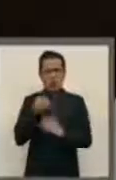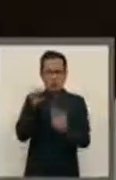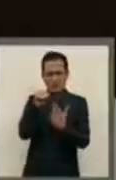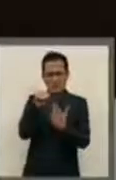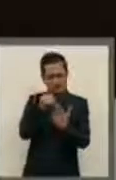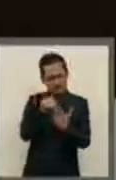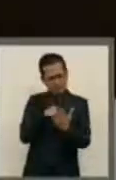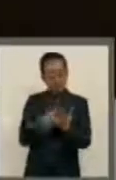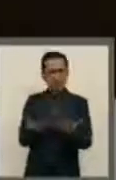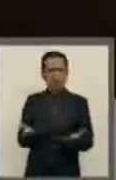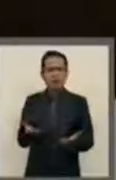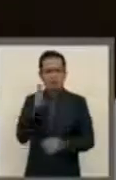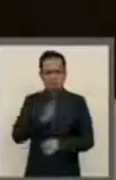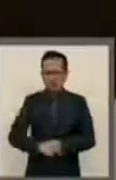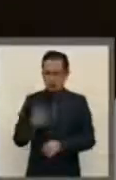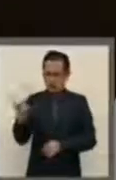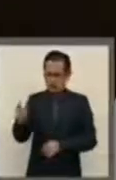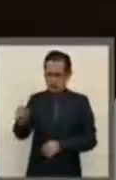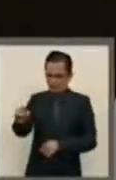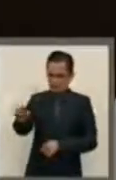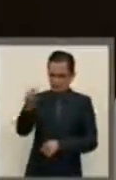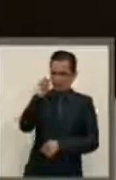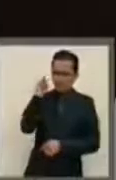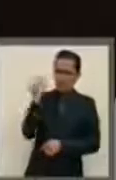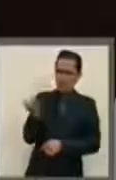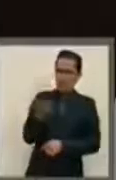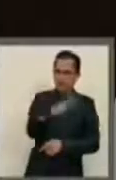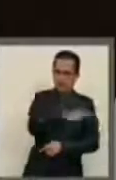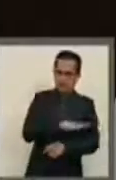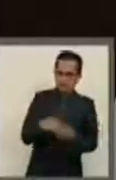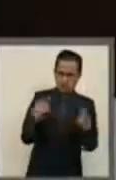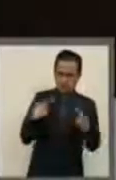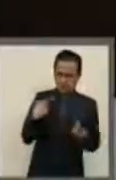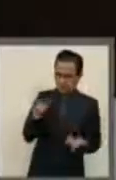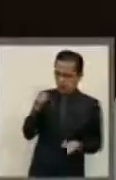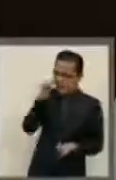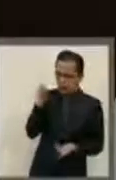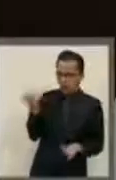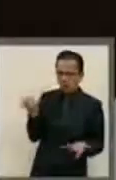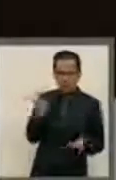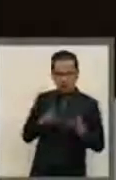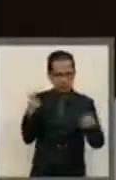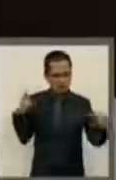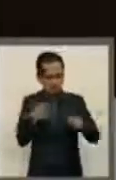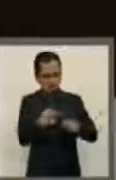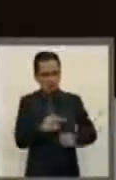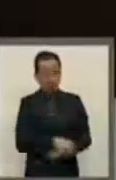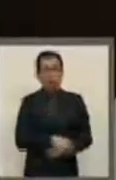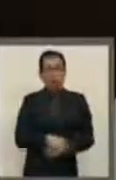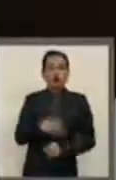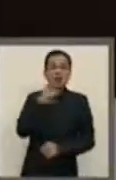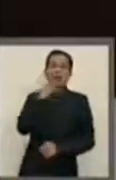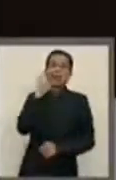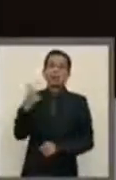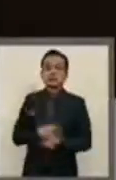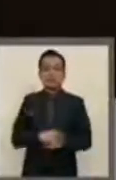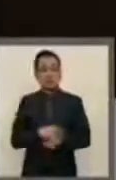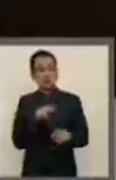alegres que se vuelven un insulto para la ciudadanía. Según los homicidios dolosos, disminuyeron